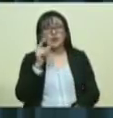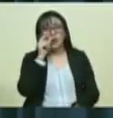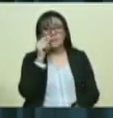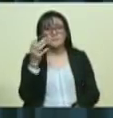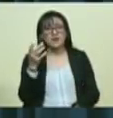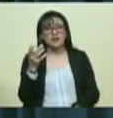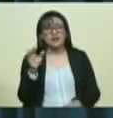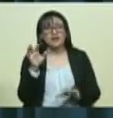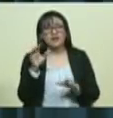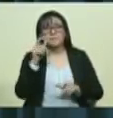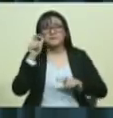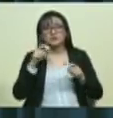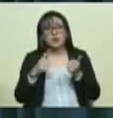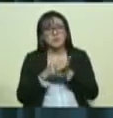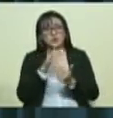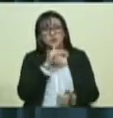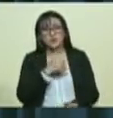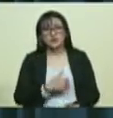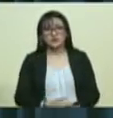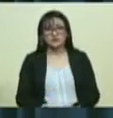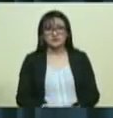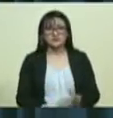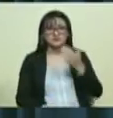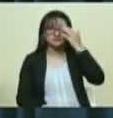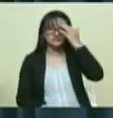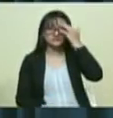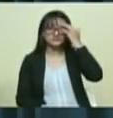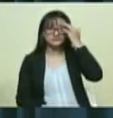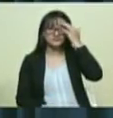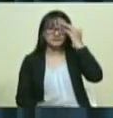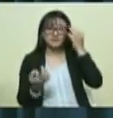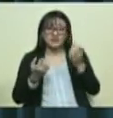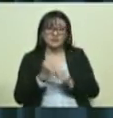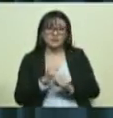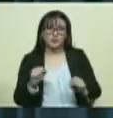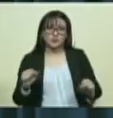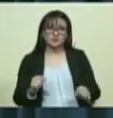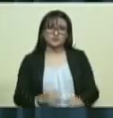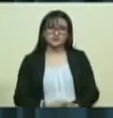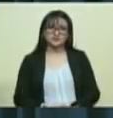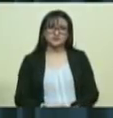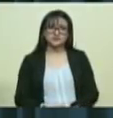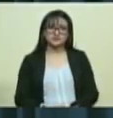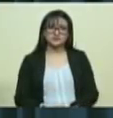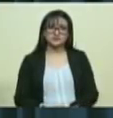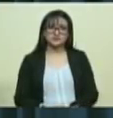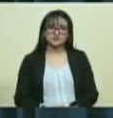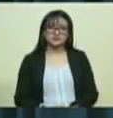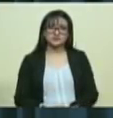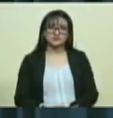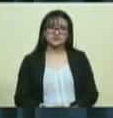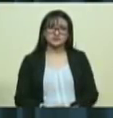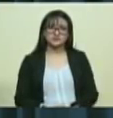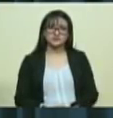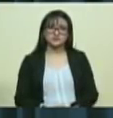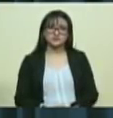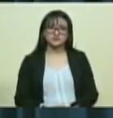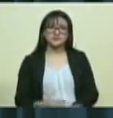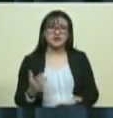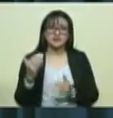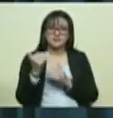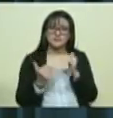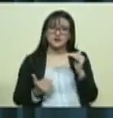adiós y que le vaya bien no es posible es imposible que un proyecto constitucional omita o